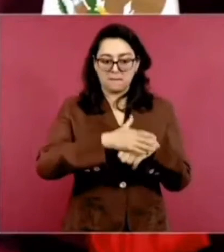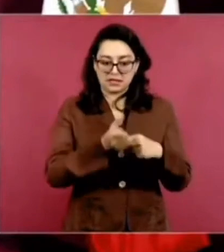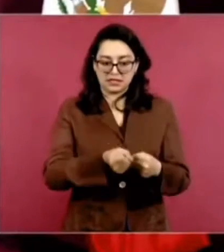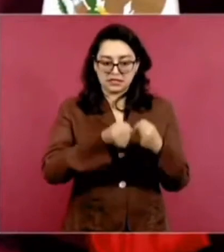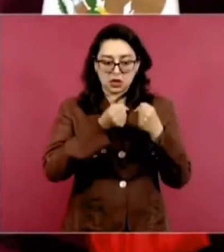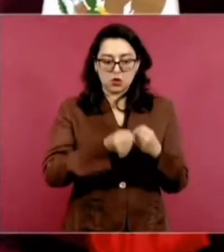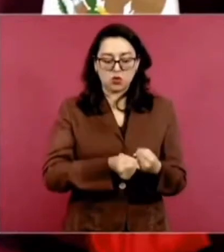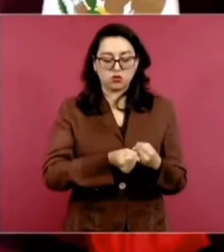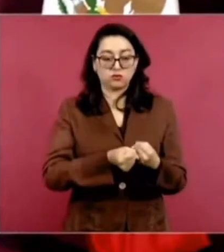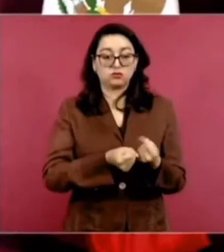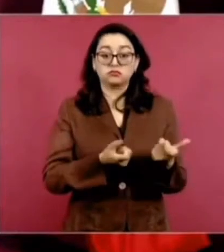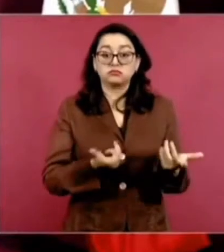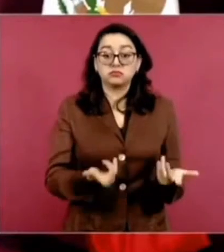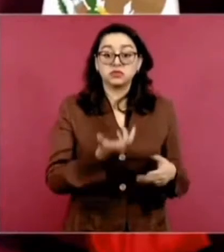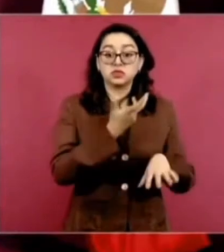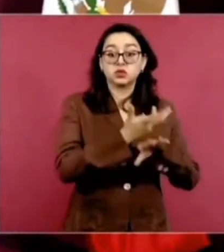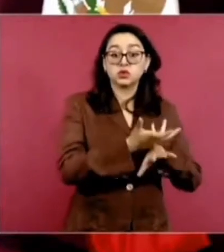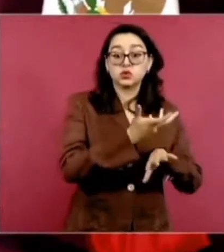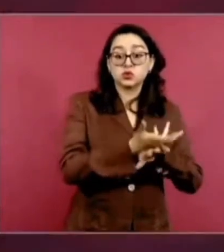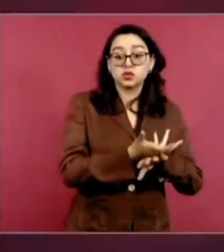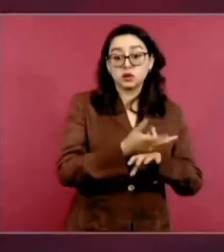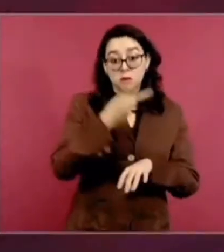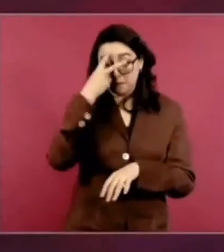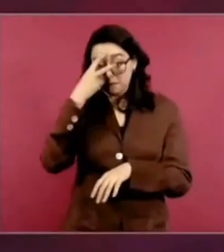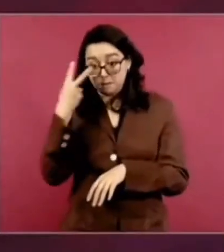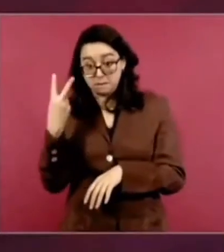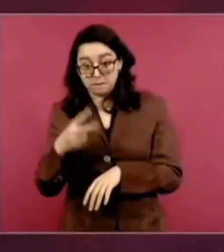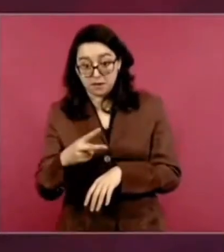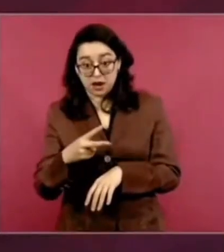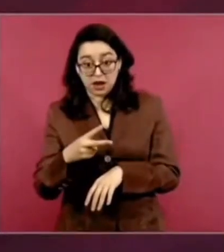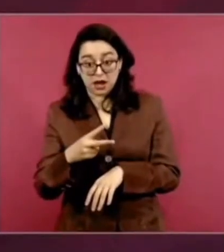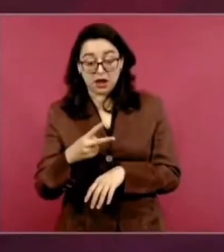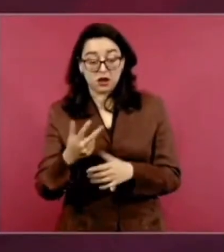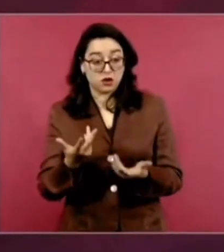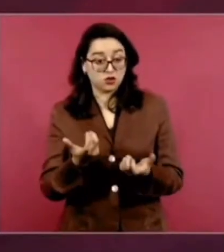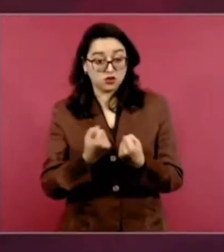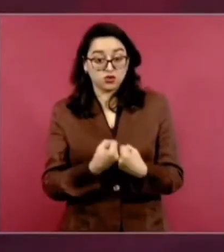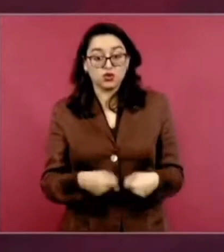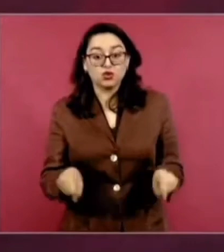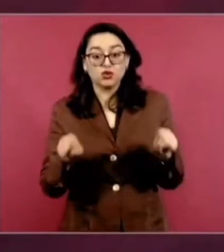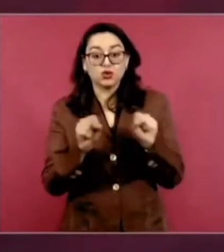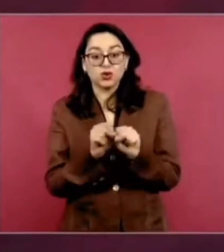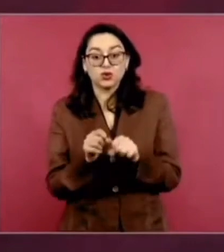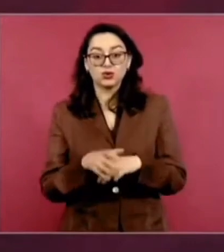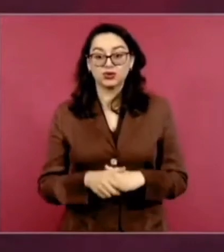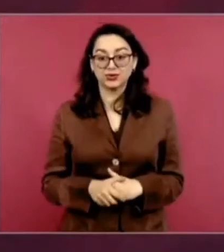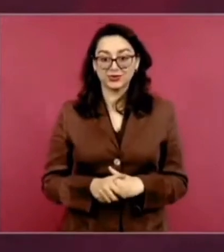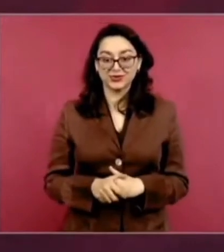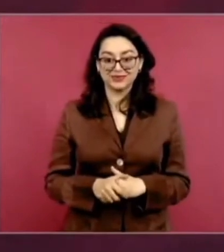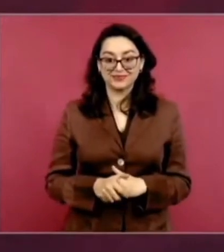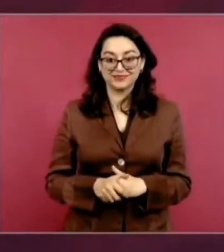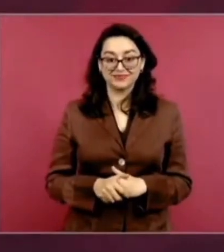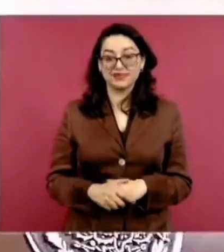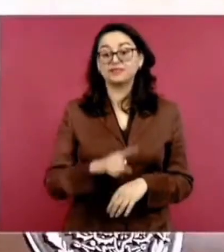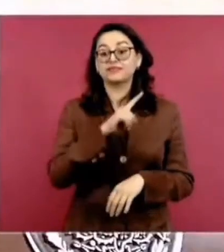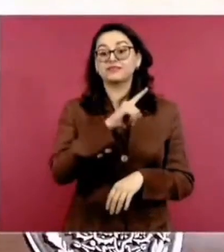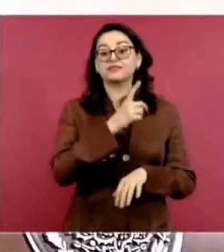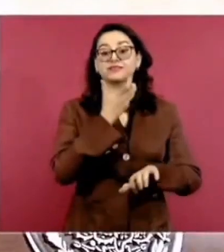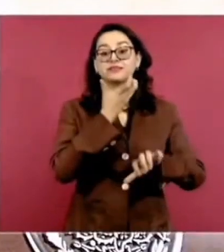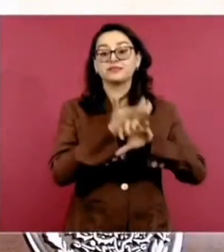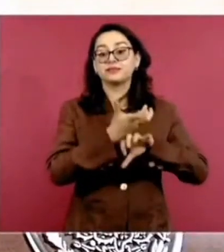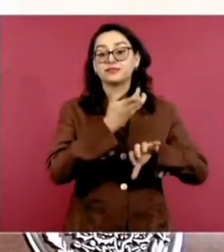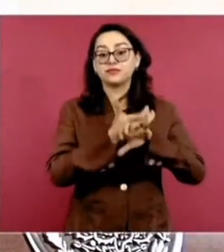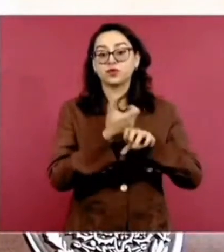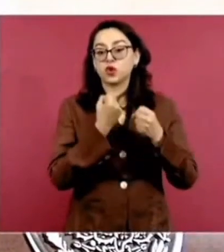porque pues somos socios económicos, comerciales. México es el principal socio comercial en el